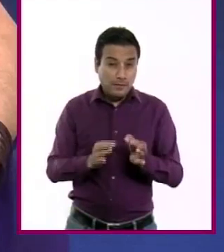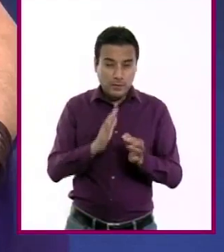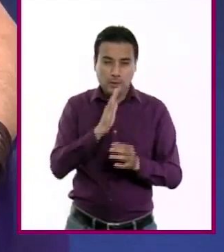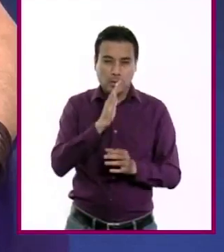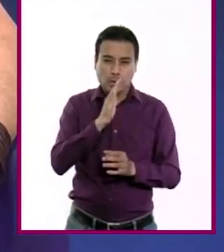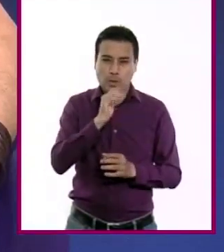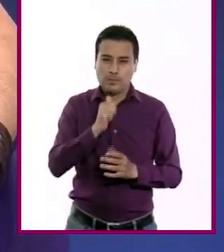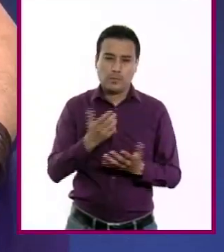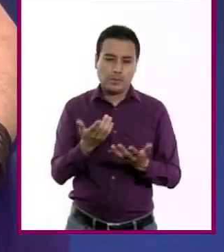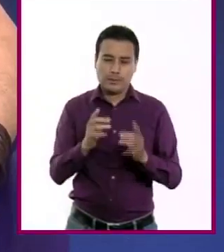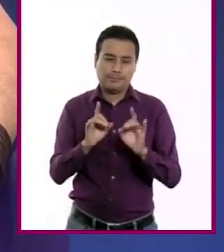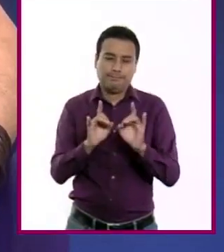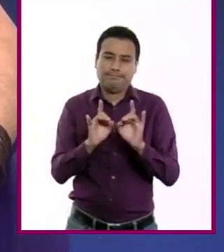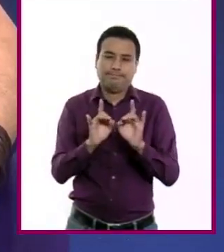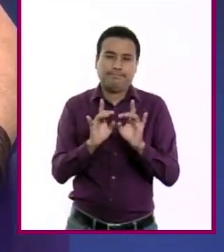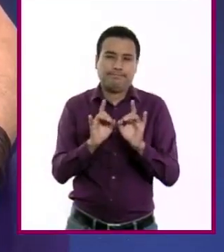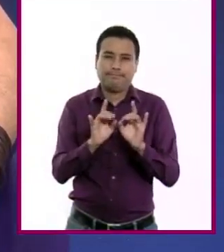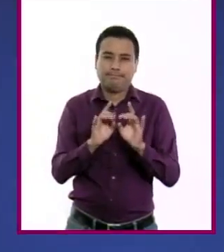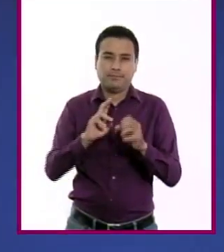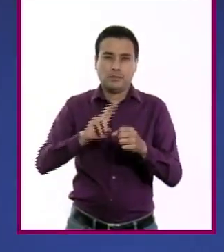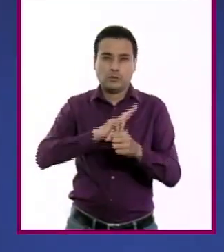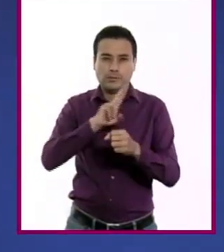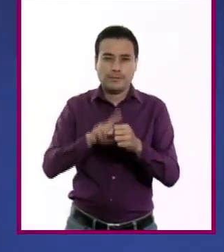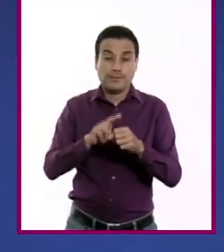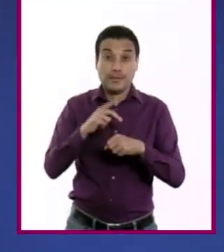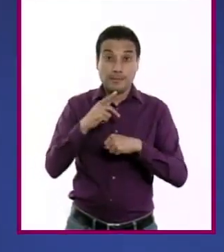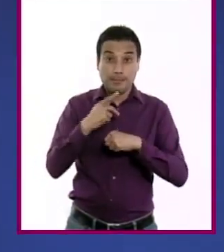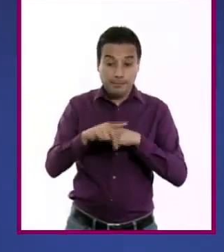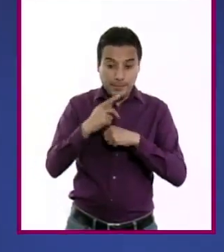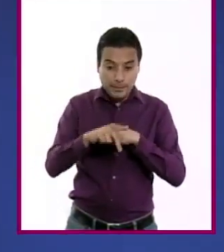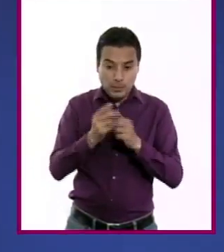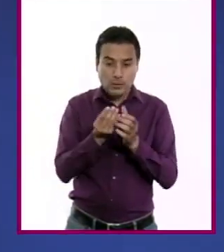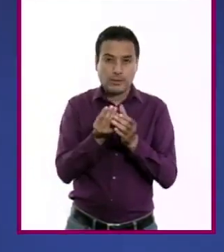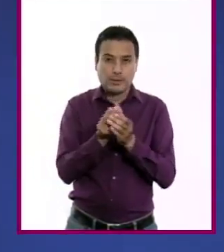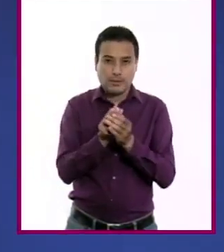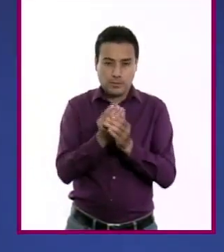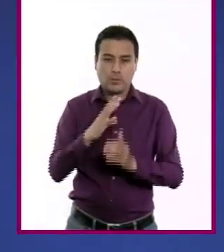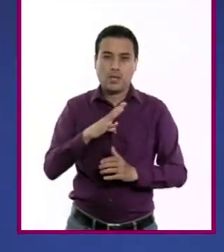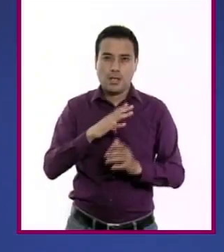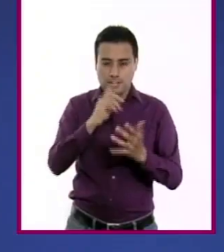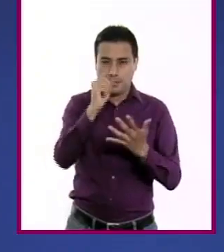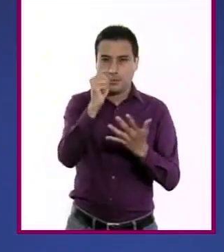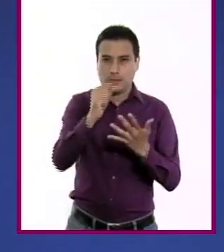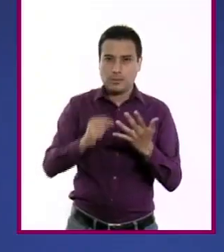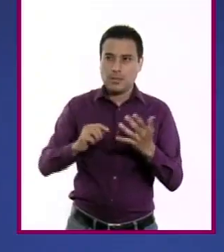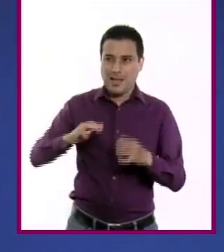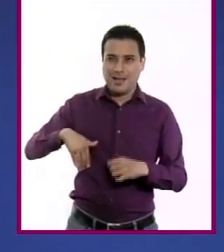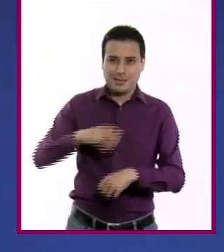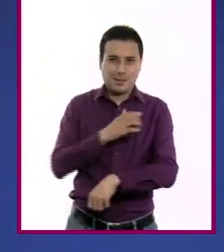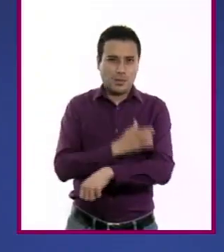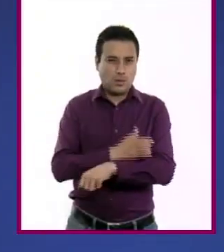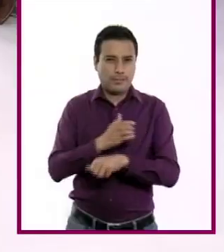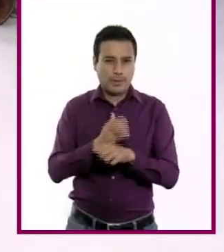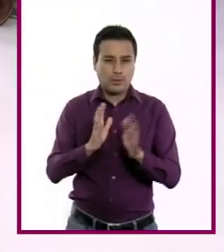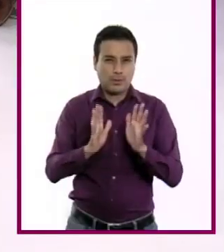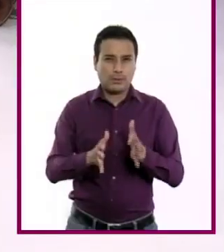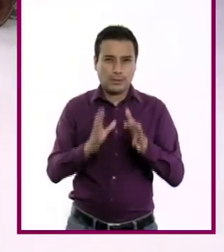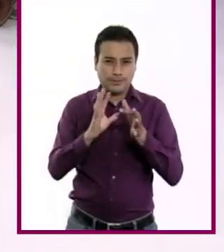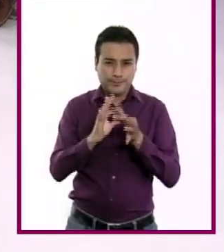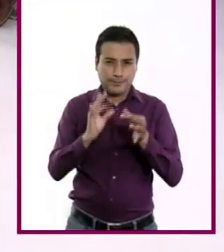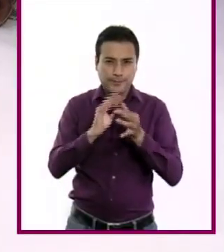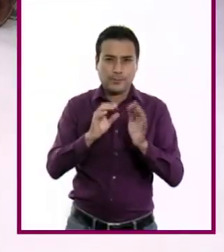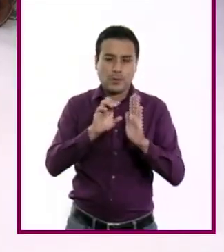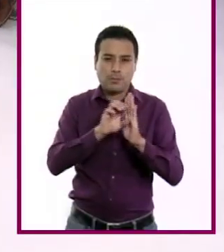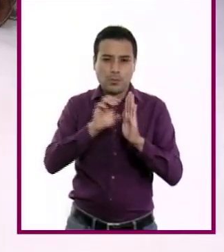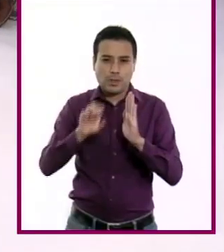circunstancial. Así que tipos de amenazas hay varias, ¿no? Como comentaron mis compañeros, o sea, puede ser tan fácil como dejar la contraseña